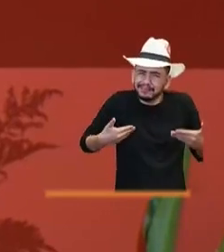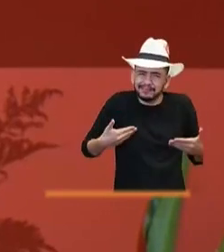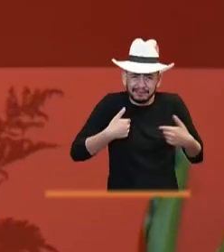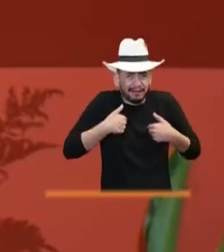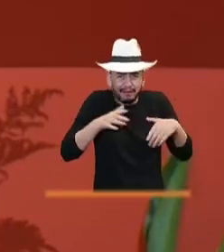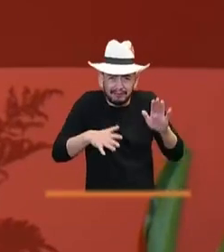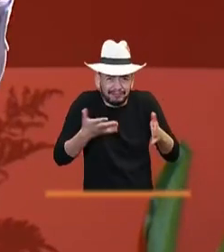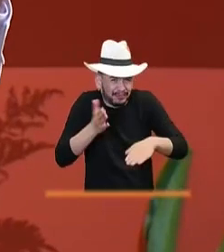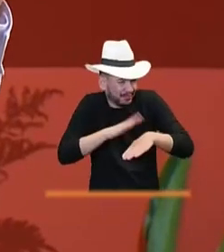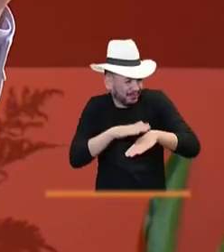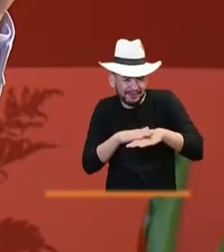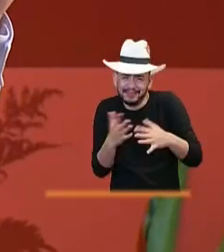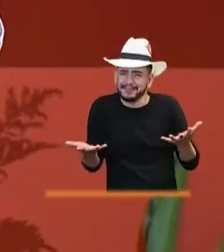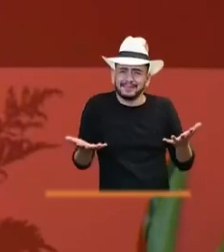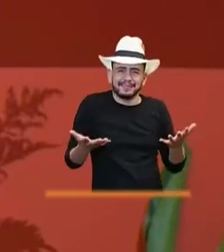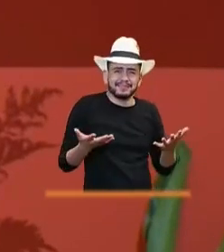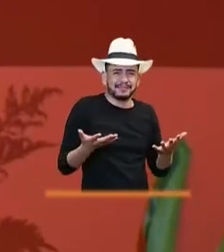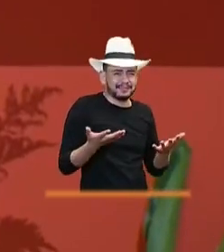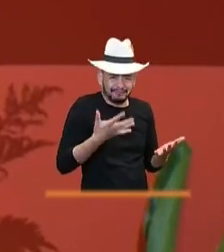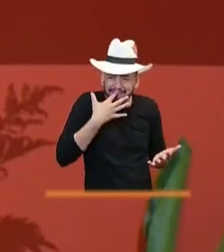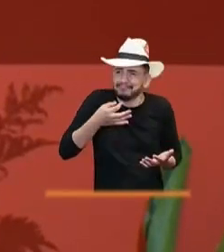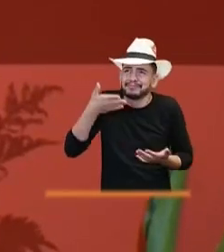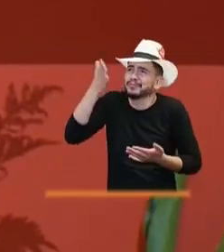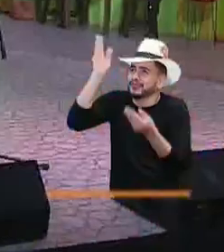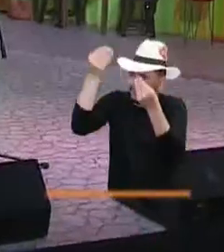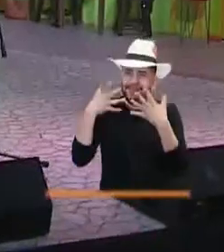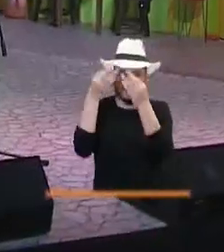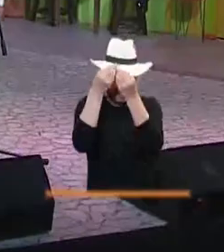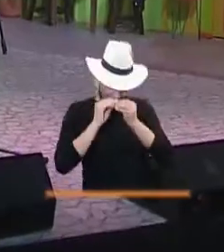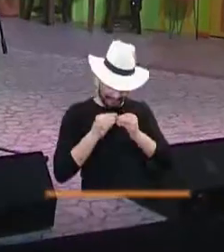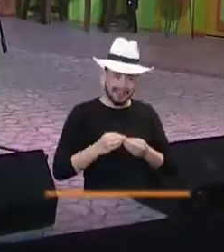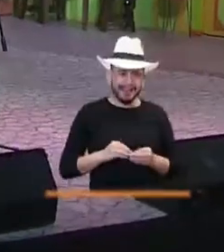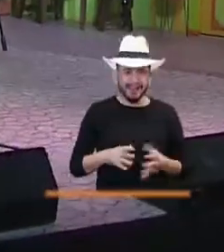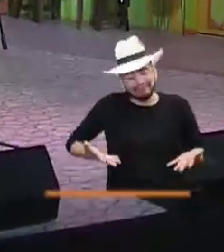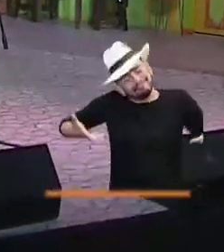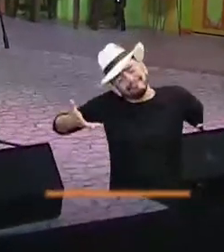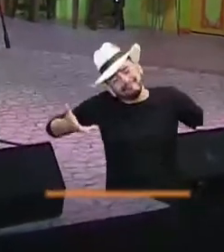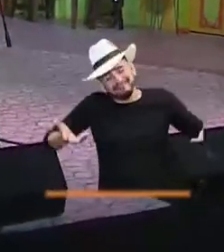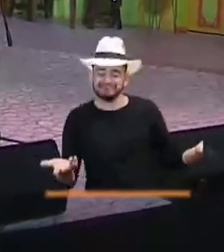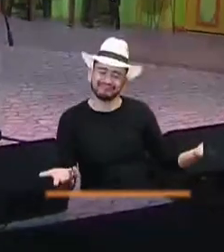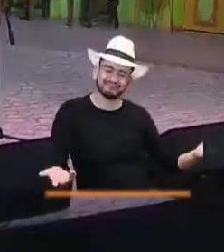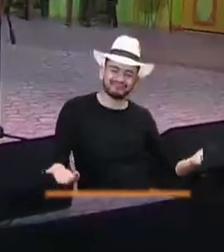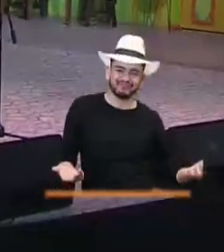culpa porque así me hizo Dios.